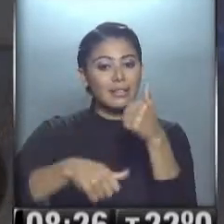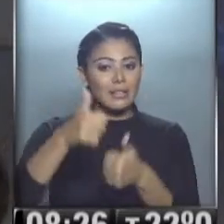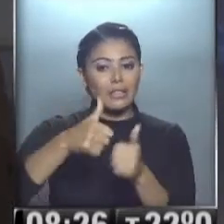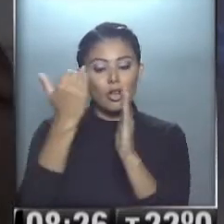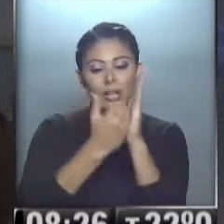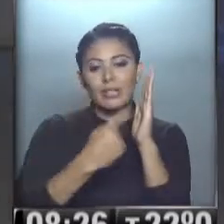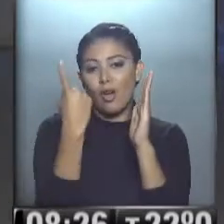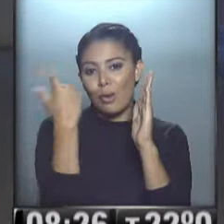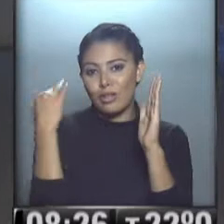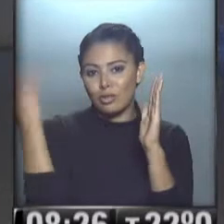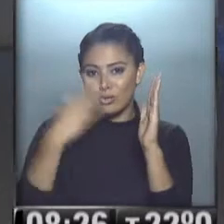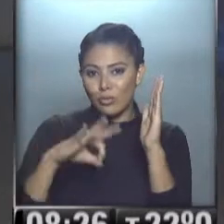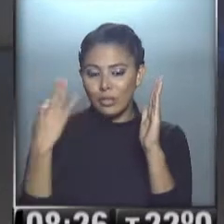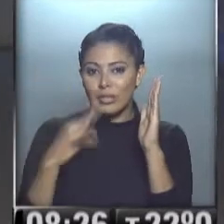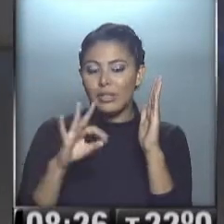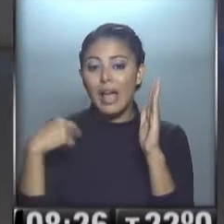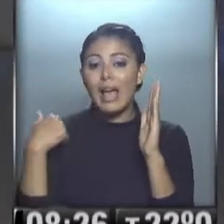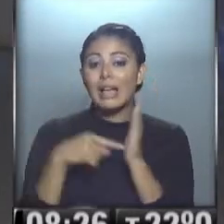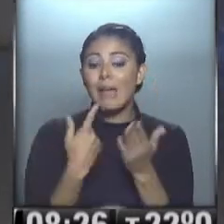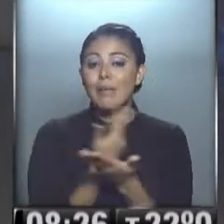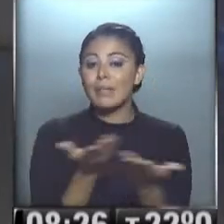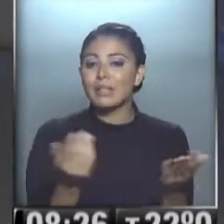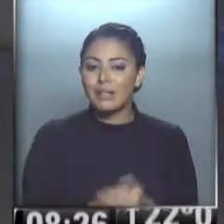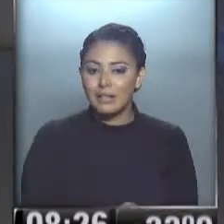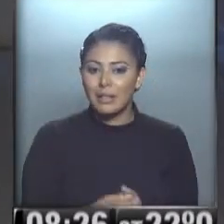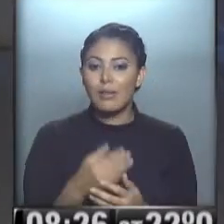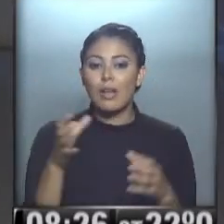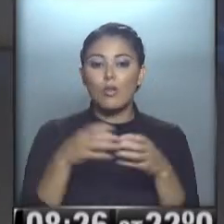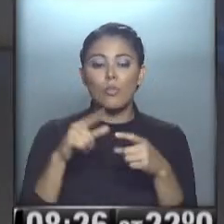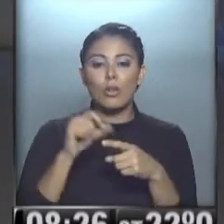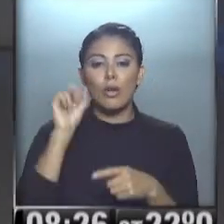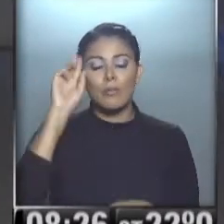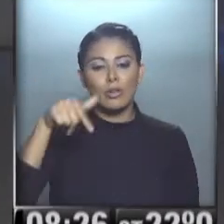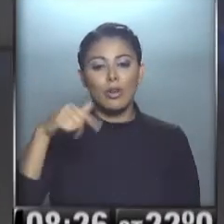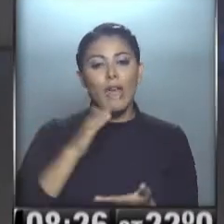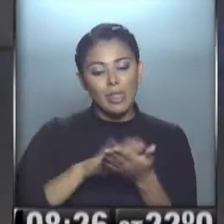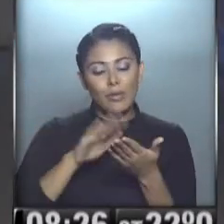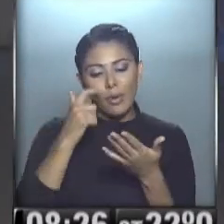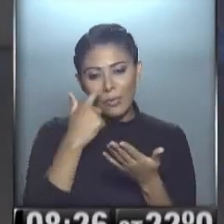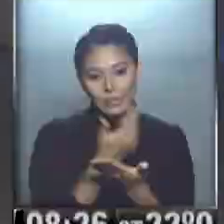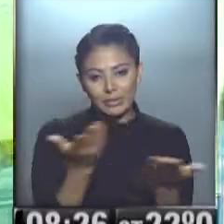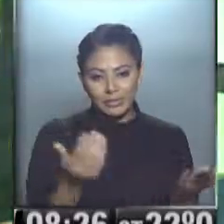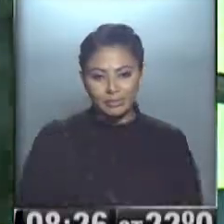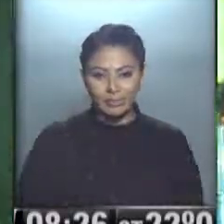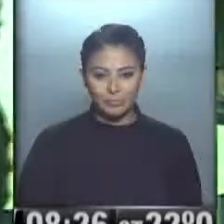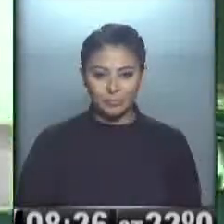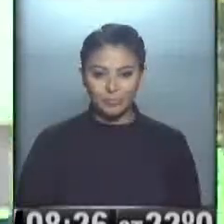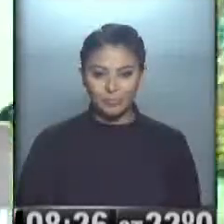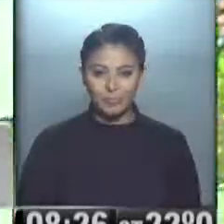única que se presentaba en la ciudad de Buenos Aires para conducir al PJ porteño. La reiteramos y la compartimos con ustedes.